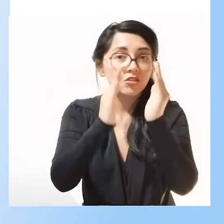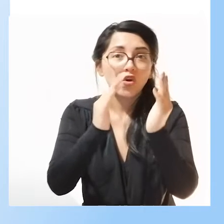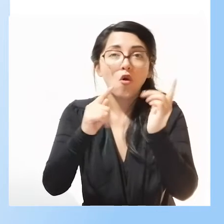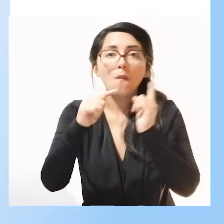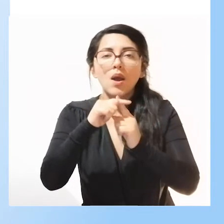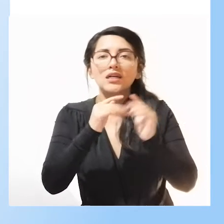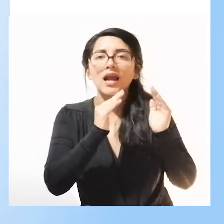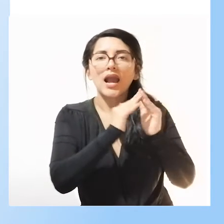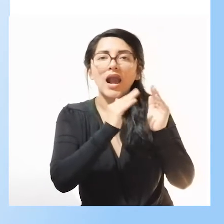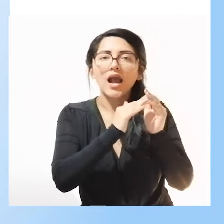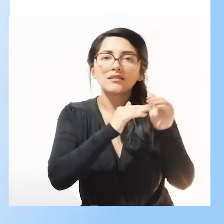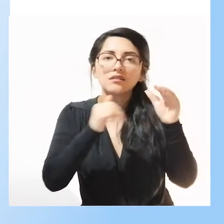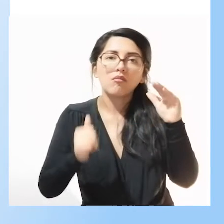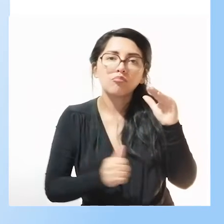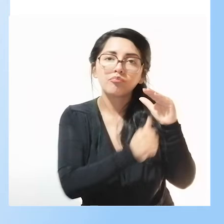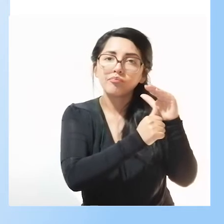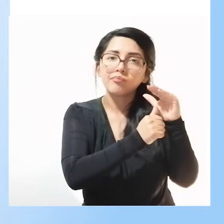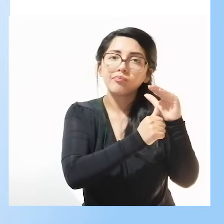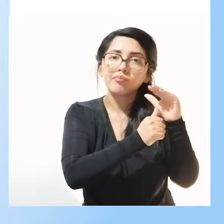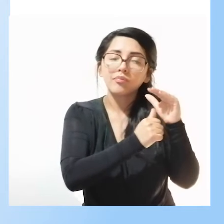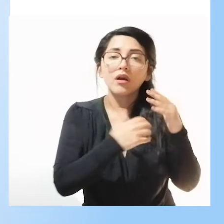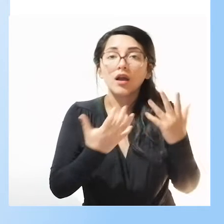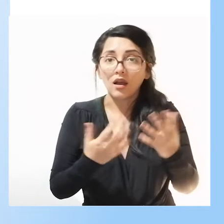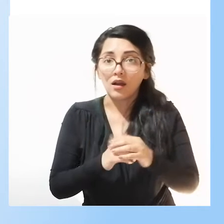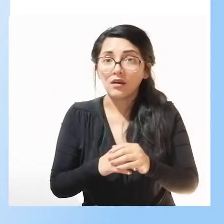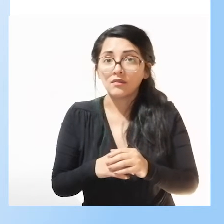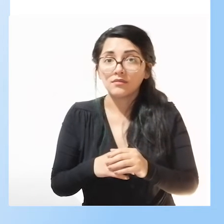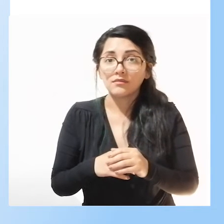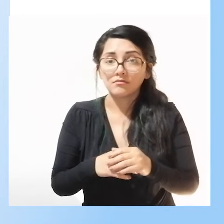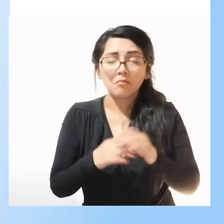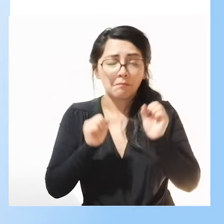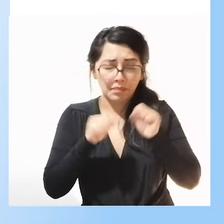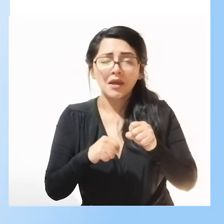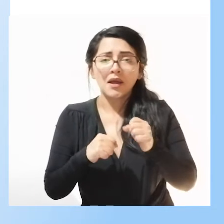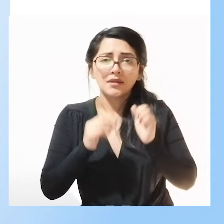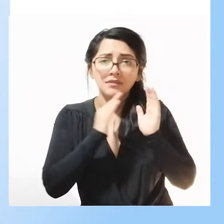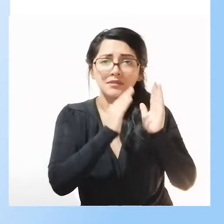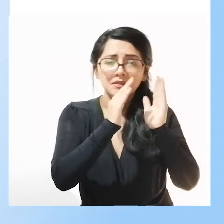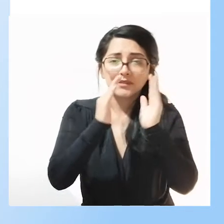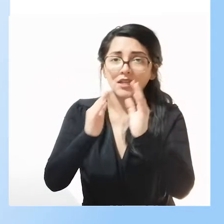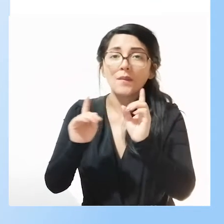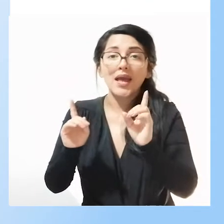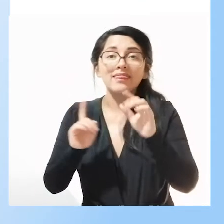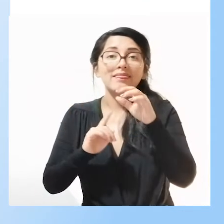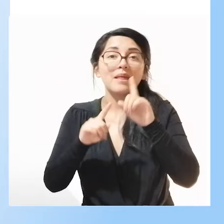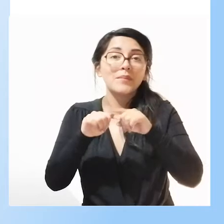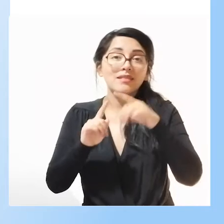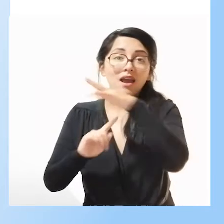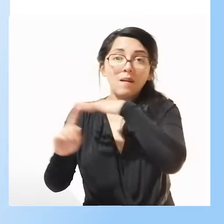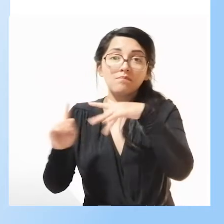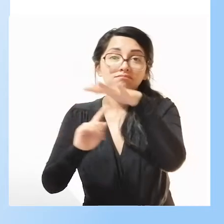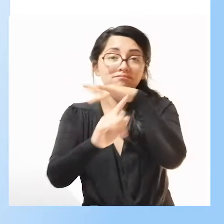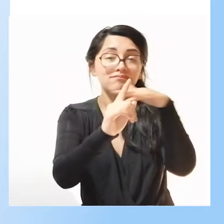se desarrollan como pedagogía hospitalaria. Es decir, que desde mi perspectiva y adaptando el esquema de